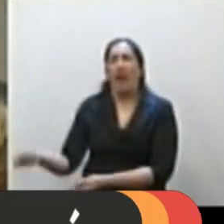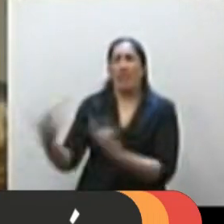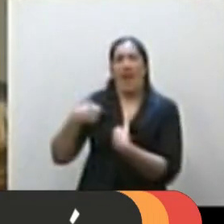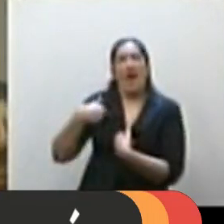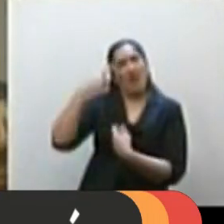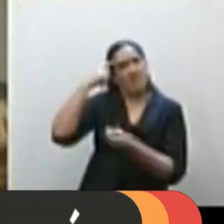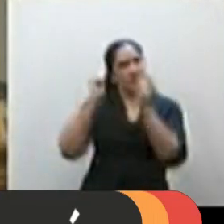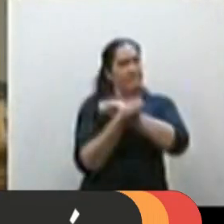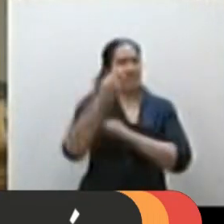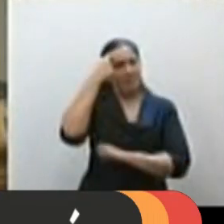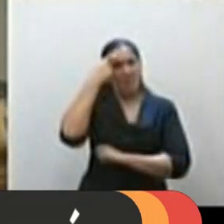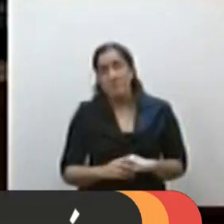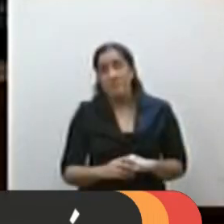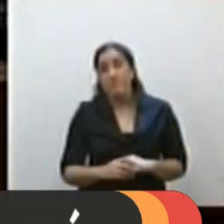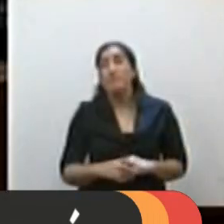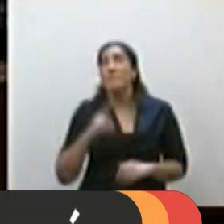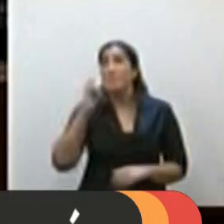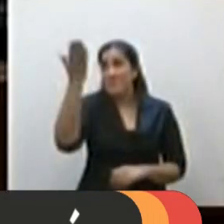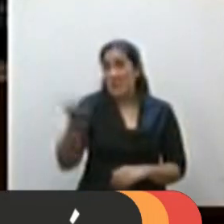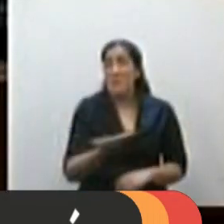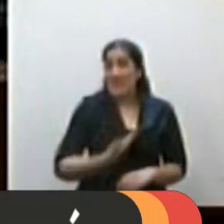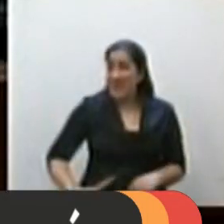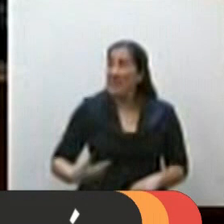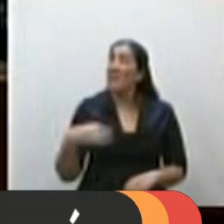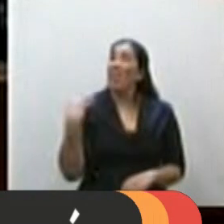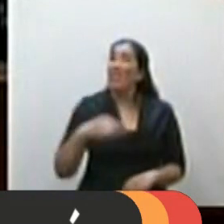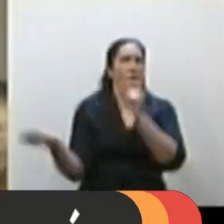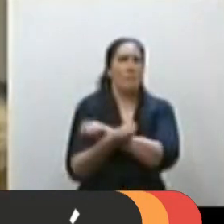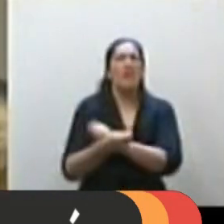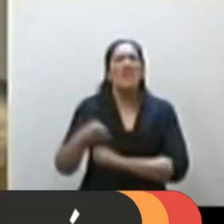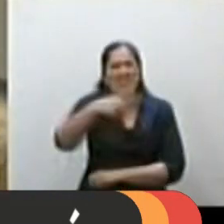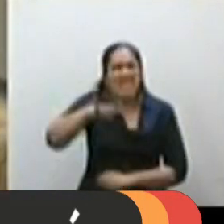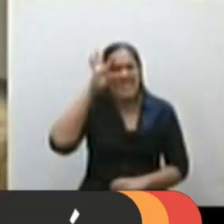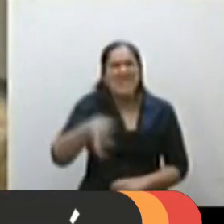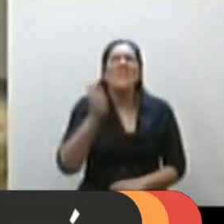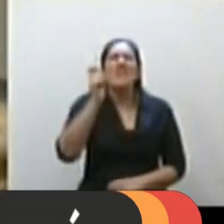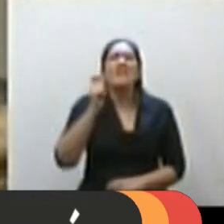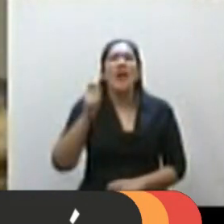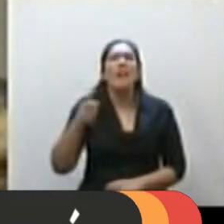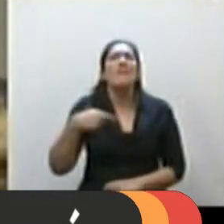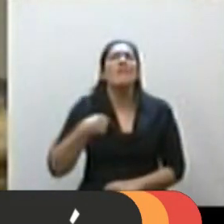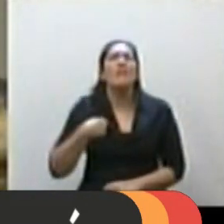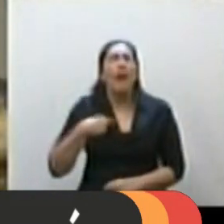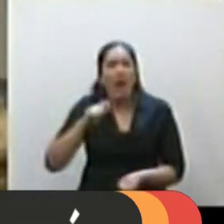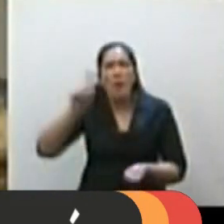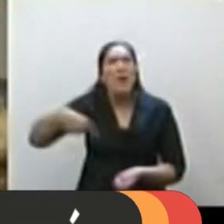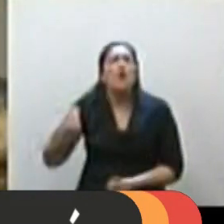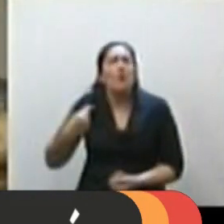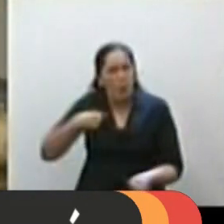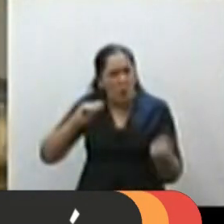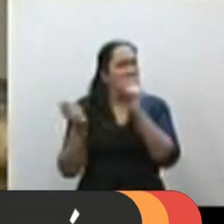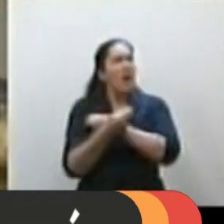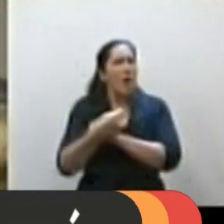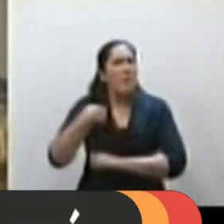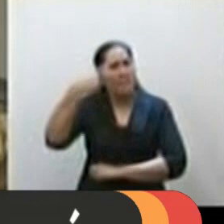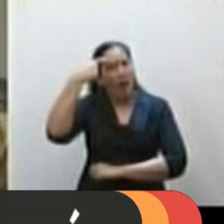No, no fue mi hija. ¿Quieren saber quiénes fueron los que me hicieron cambiar de opinión? Fueron las miles y